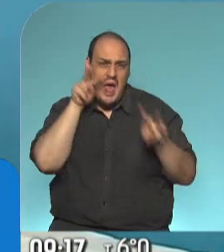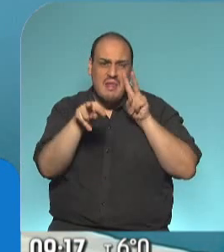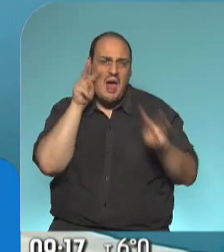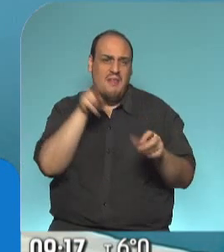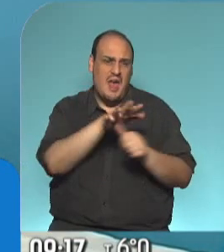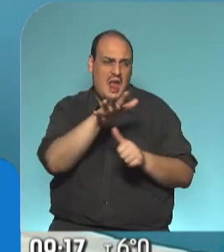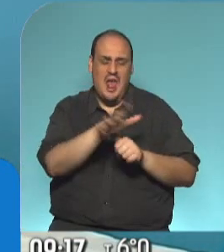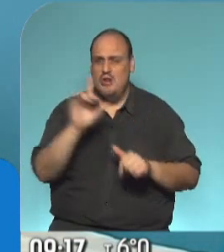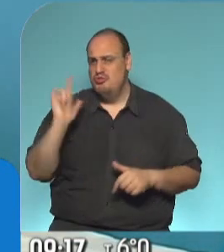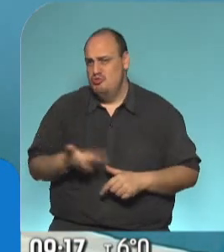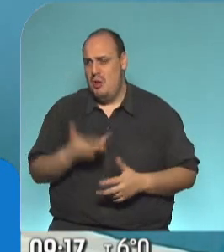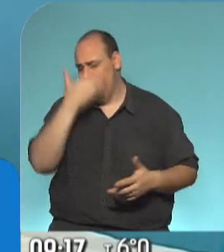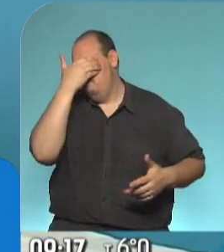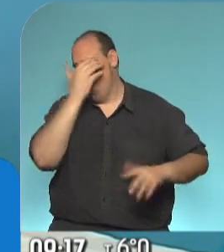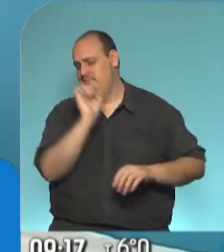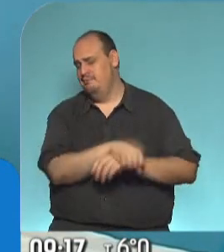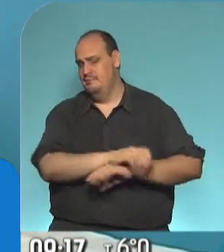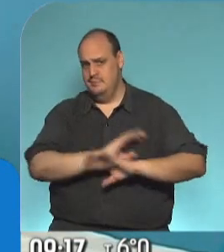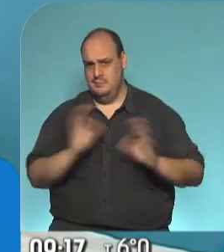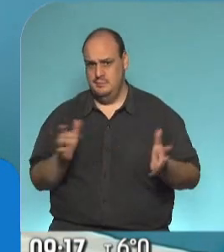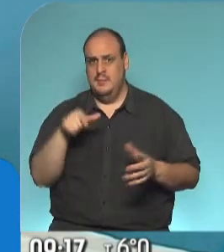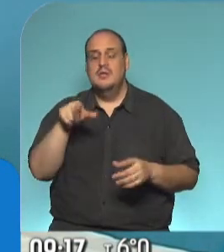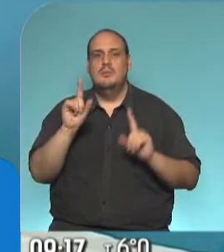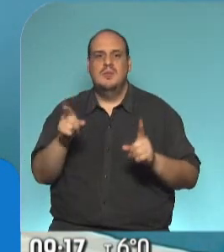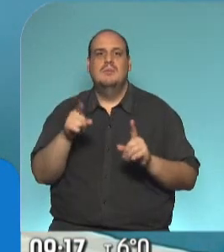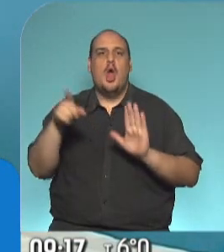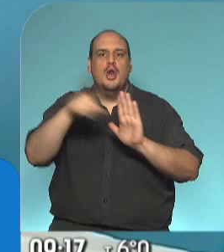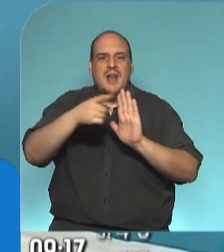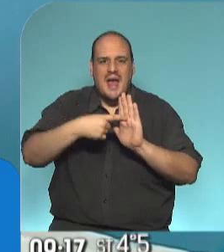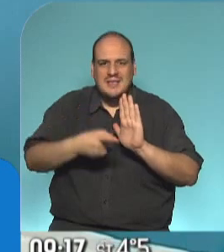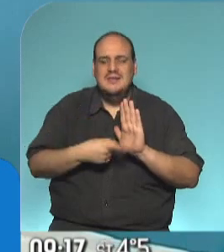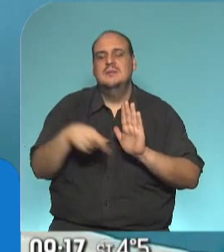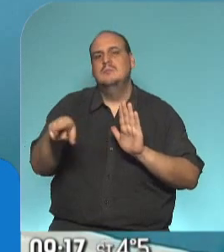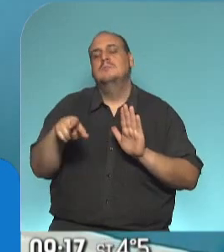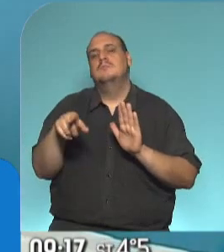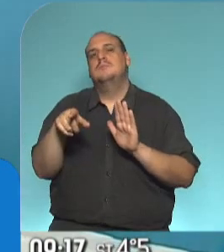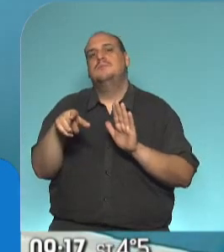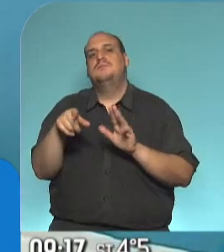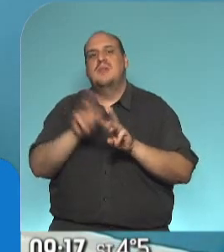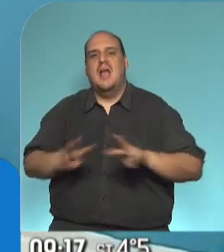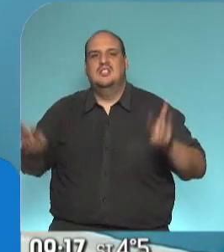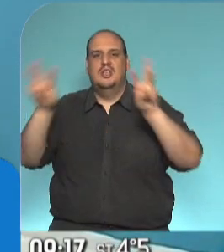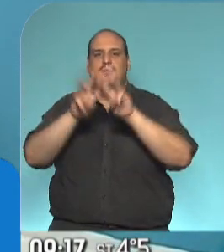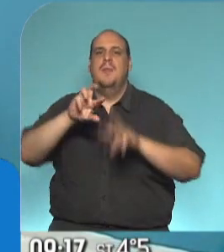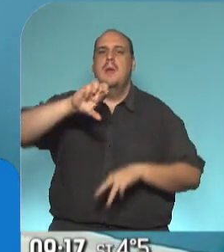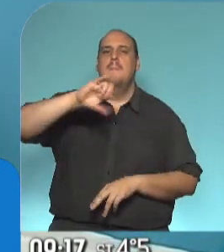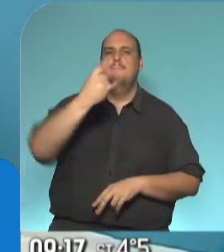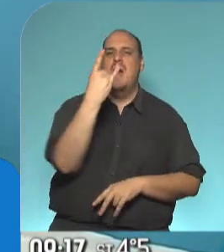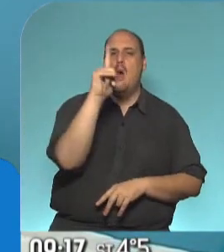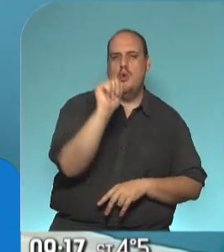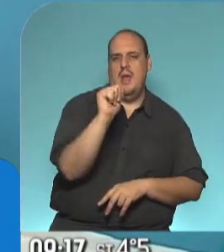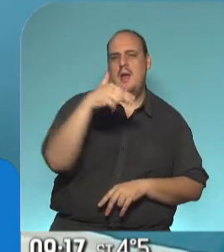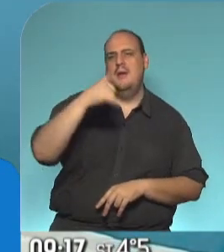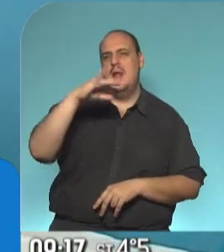y esto está medido por este ranking de Naciones Unidas. Paula Narváez, que es la comisionada